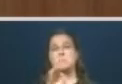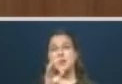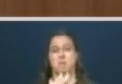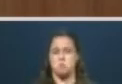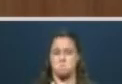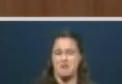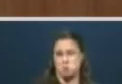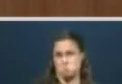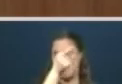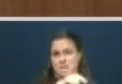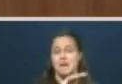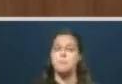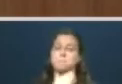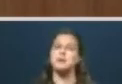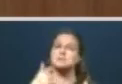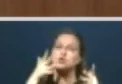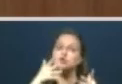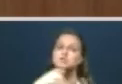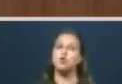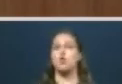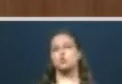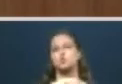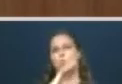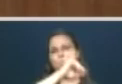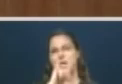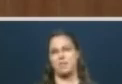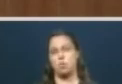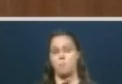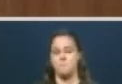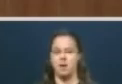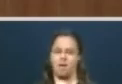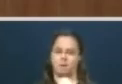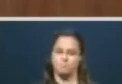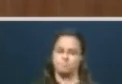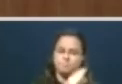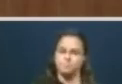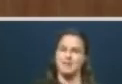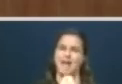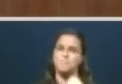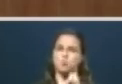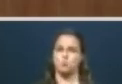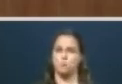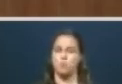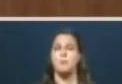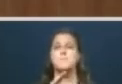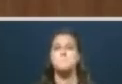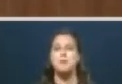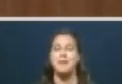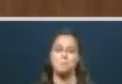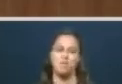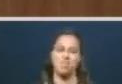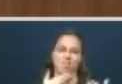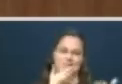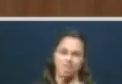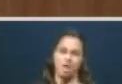y también con el consejo comarcal del bierzo a fin de reforzar económicamente sus servicios de apoyo a municipios para que puedan ayudar eficazmente